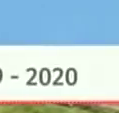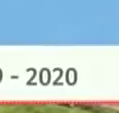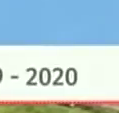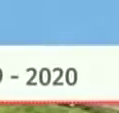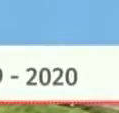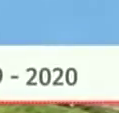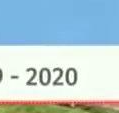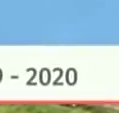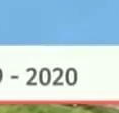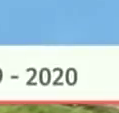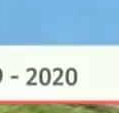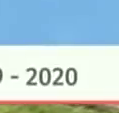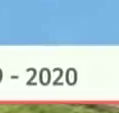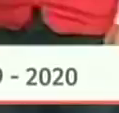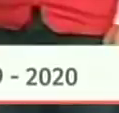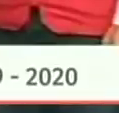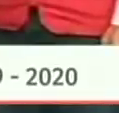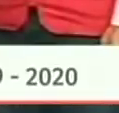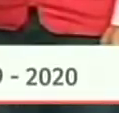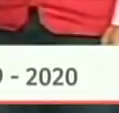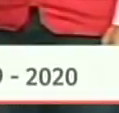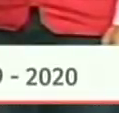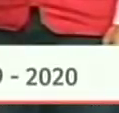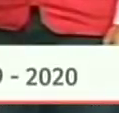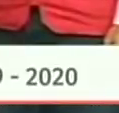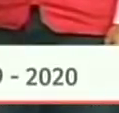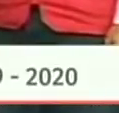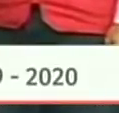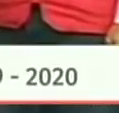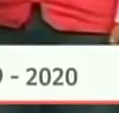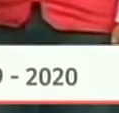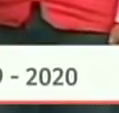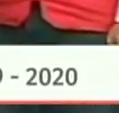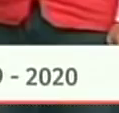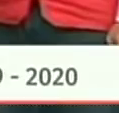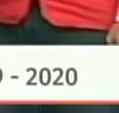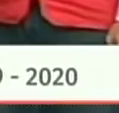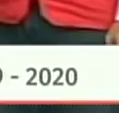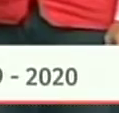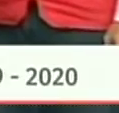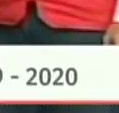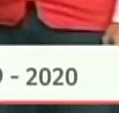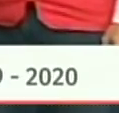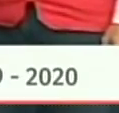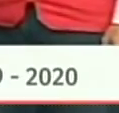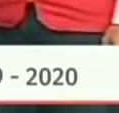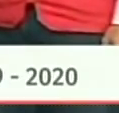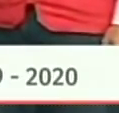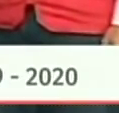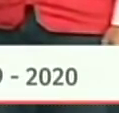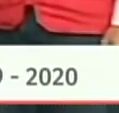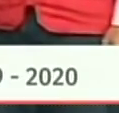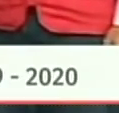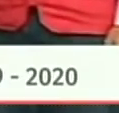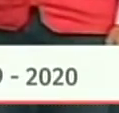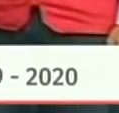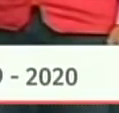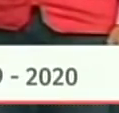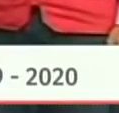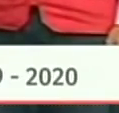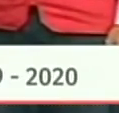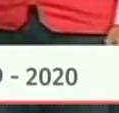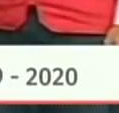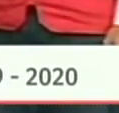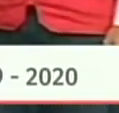todo aquí en la escuela Centro Educación Inicial Sorocaima, donde hemos tenido una intervención bien hermosa junto a todo nuestro